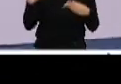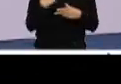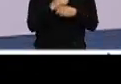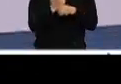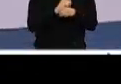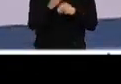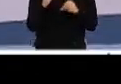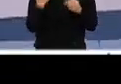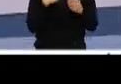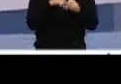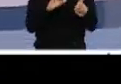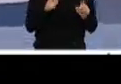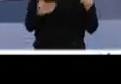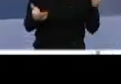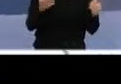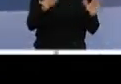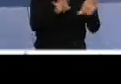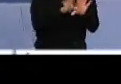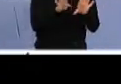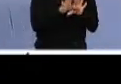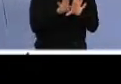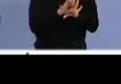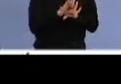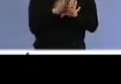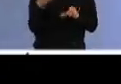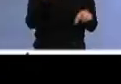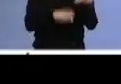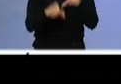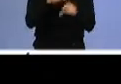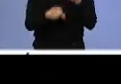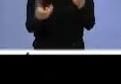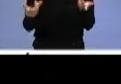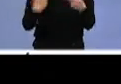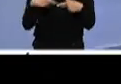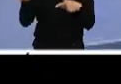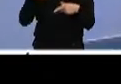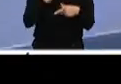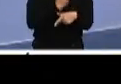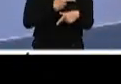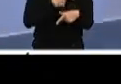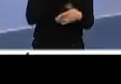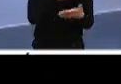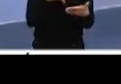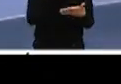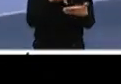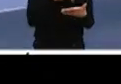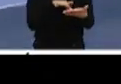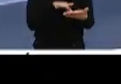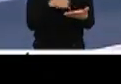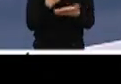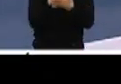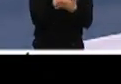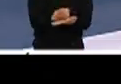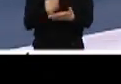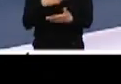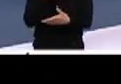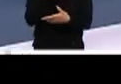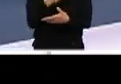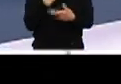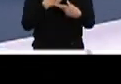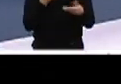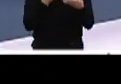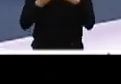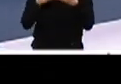carreras que no son afines un poco a esto, como químicos, no sé, pero gente que gusta de la lectura, claro, hacerles la lectura a los